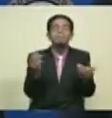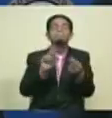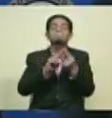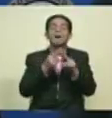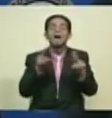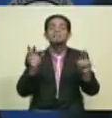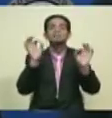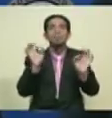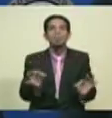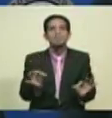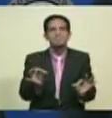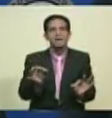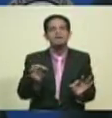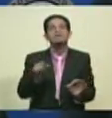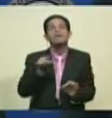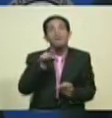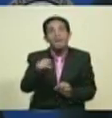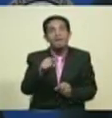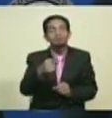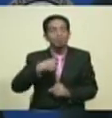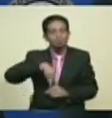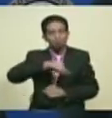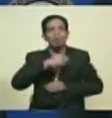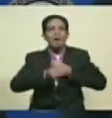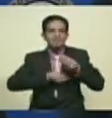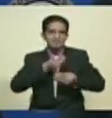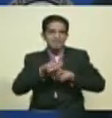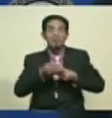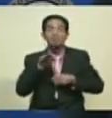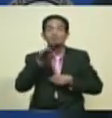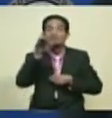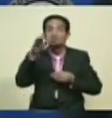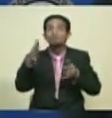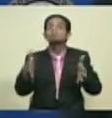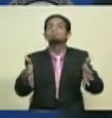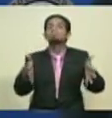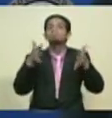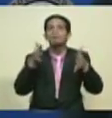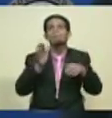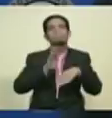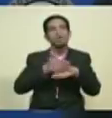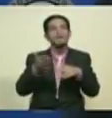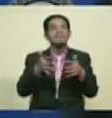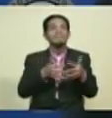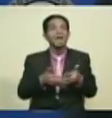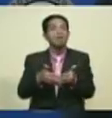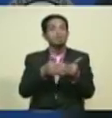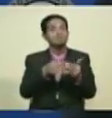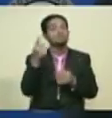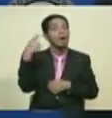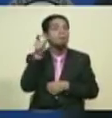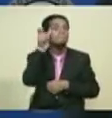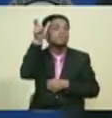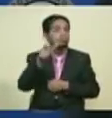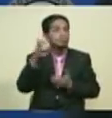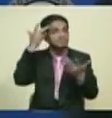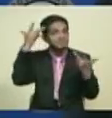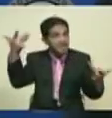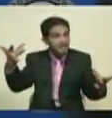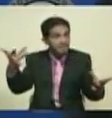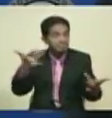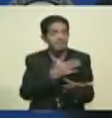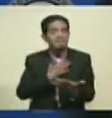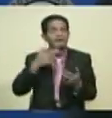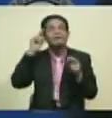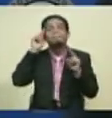Y eso es lo que estamos haciendo nosotros y creo que vamos a tener éxito porque en Estados Unidos también hay gente inteligente y coherente que quiere